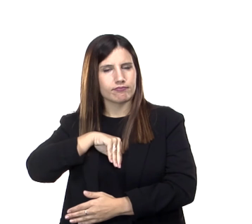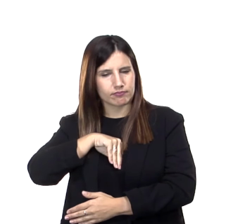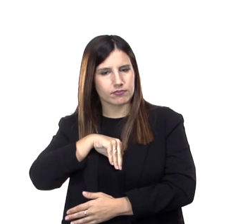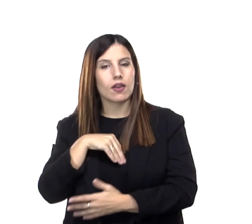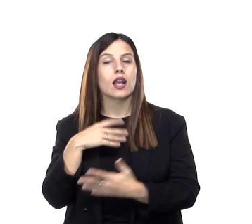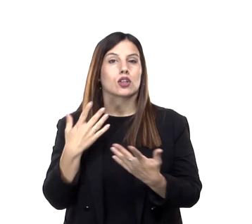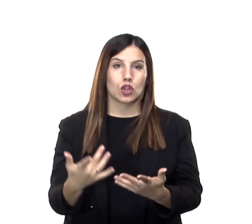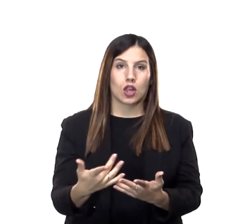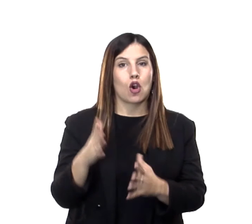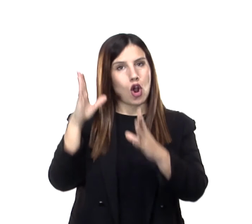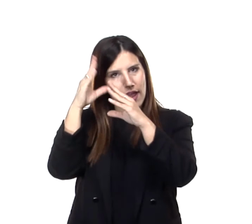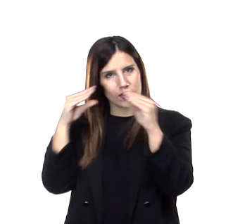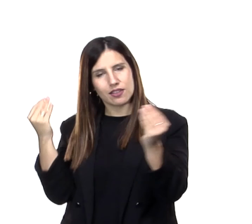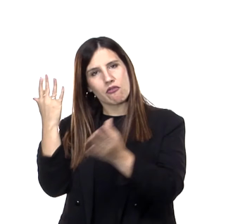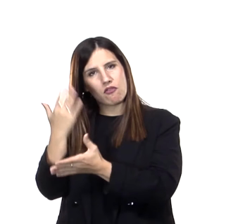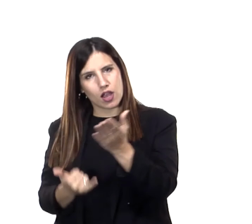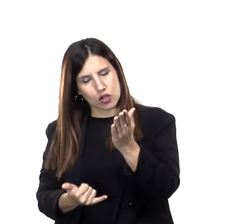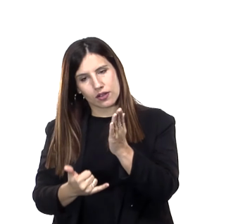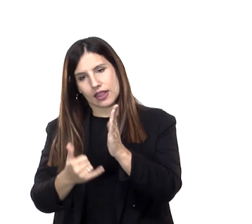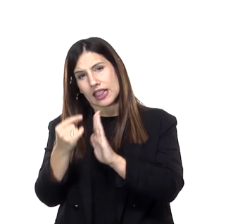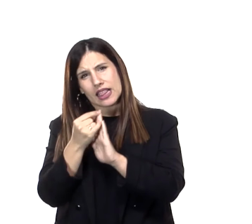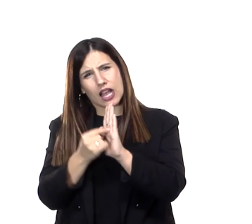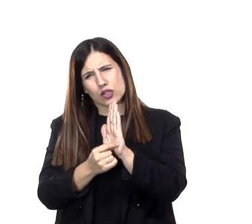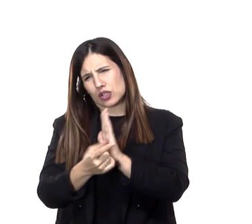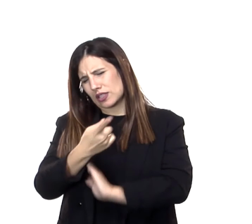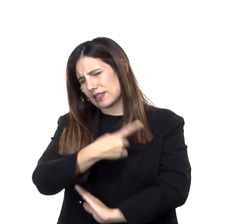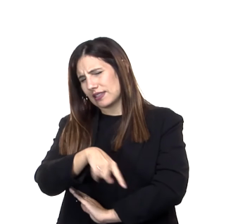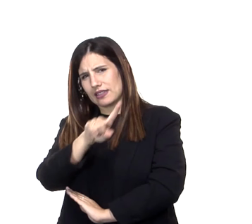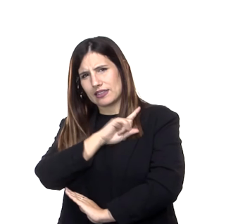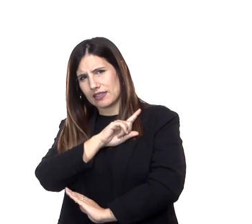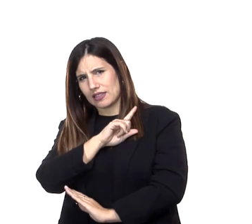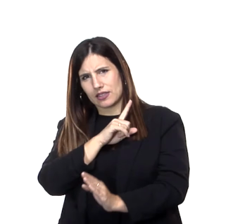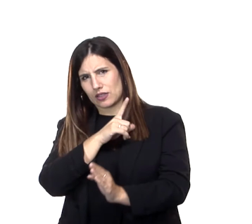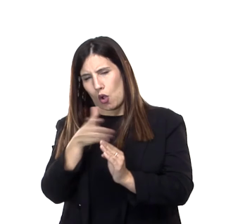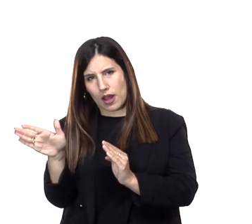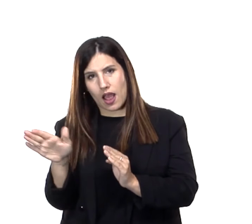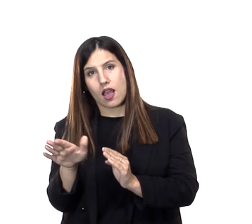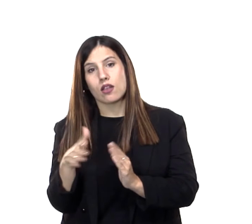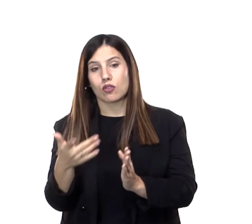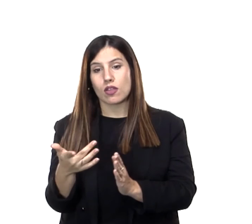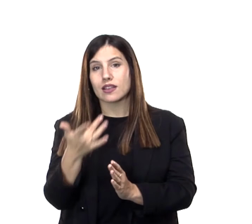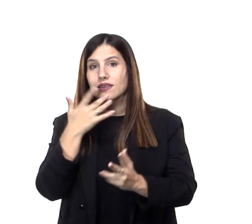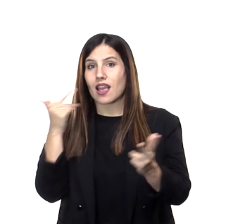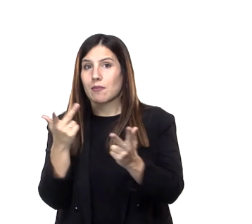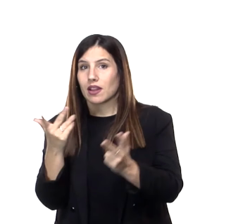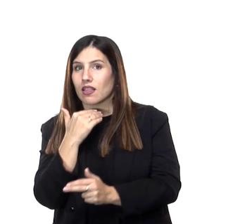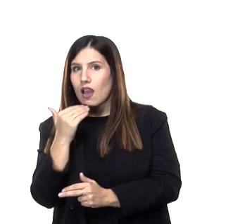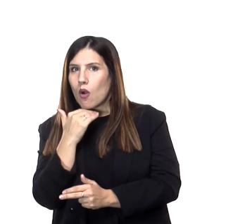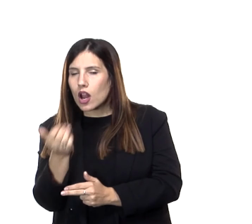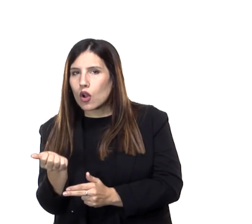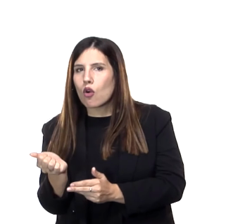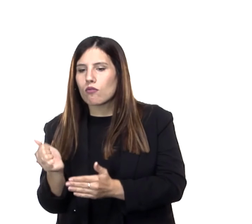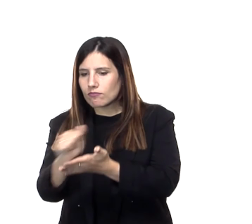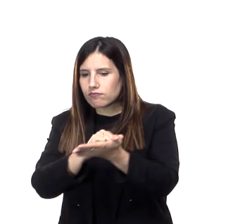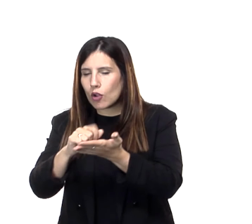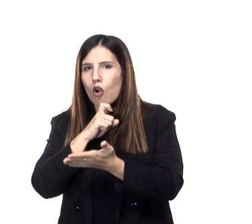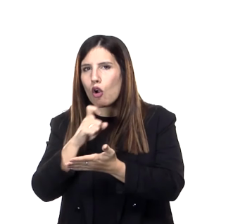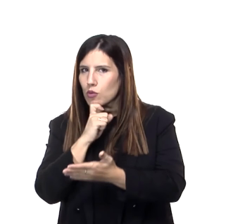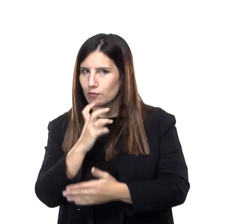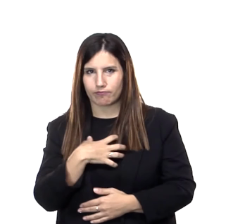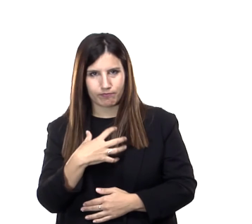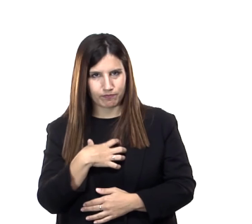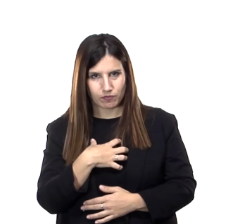datos de los necesarios y el segundo error es que no tenían una manera fácil y rápida de borrarlos en caso de emergencia y nosotros estamos cometiendo a sus